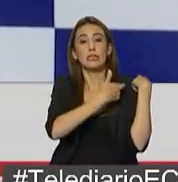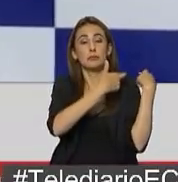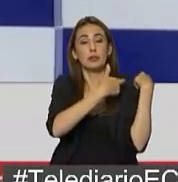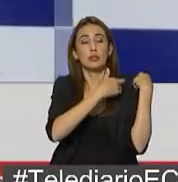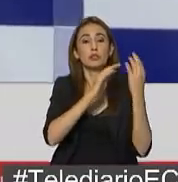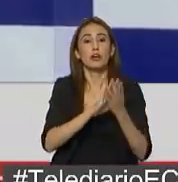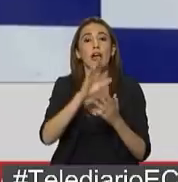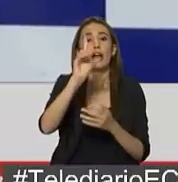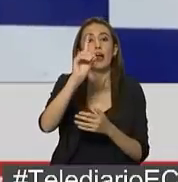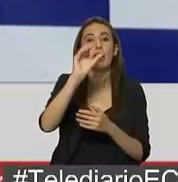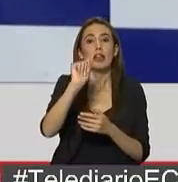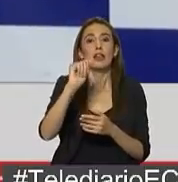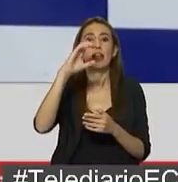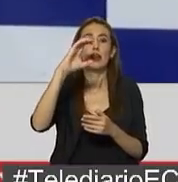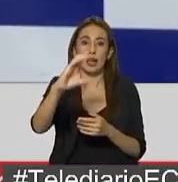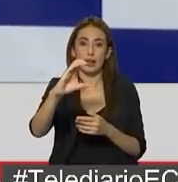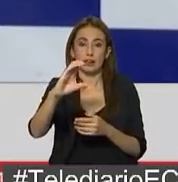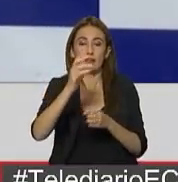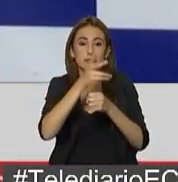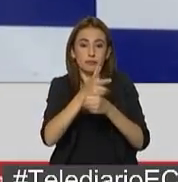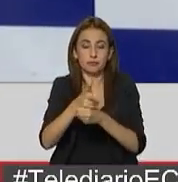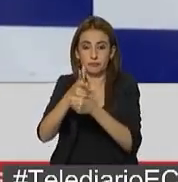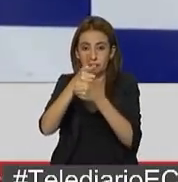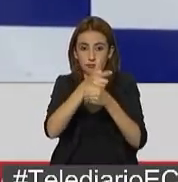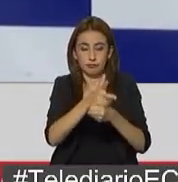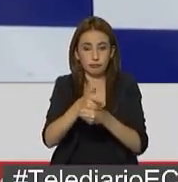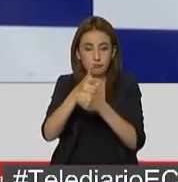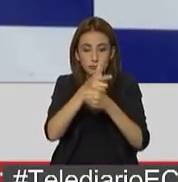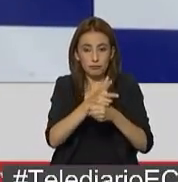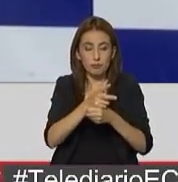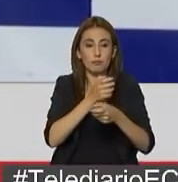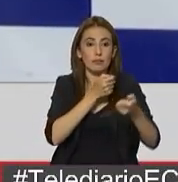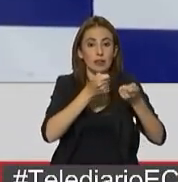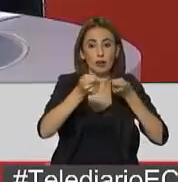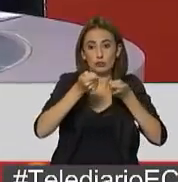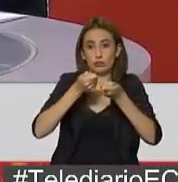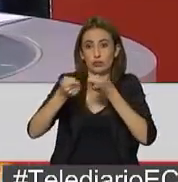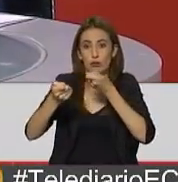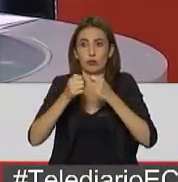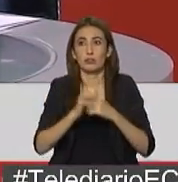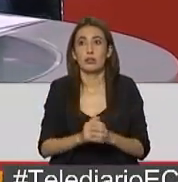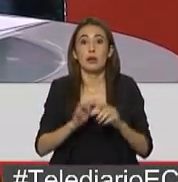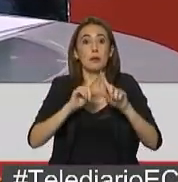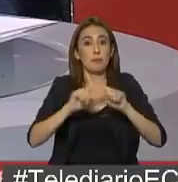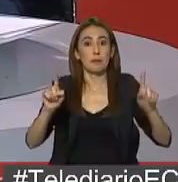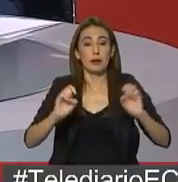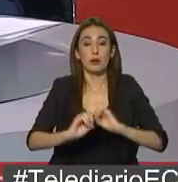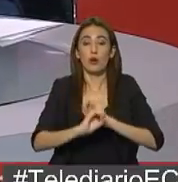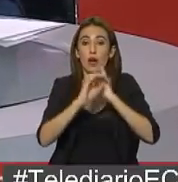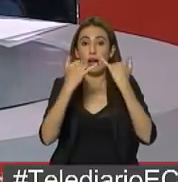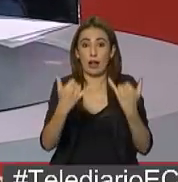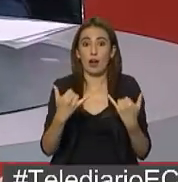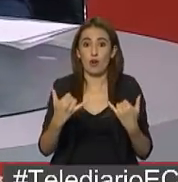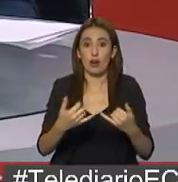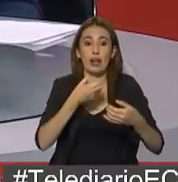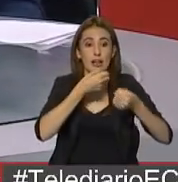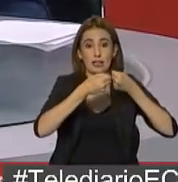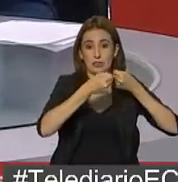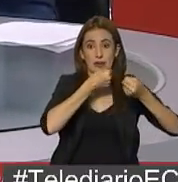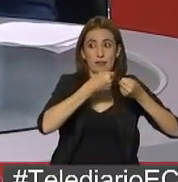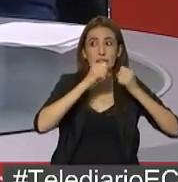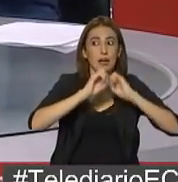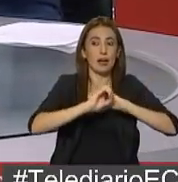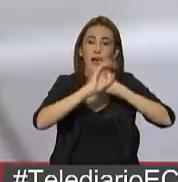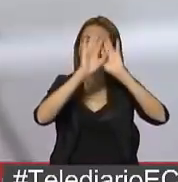a la DAC. Se llaman los radares de detección y funcionamiento primario. Sin embargo, esta mañana en el segmento de entrevistas de Ecuador TV, el